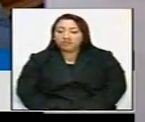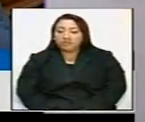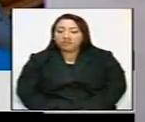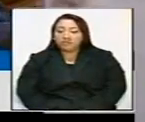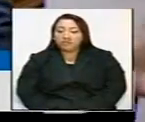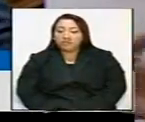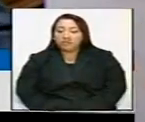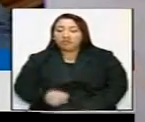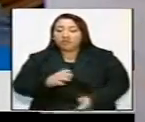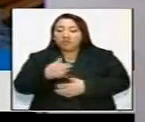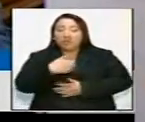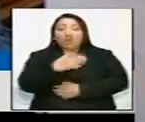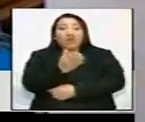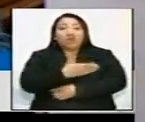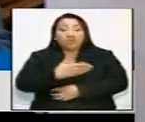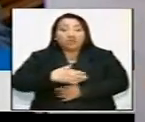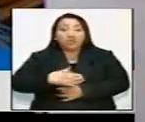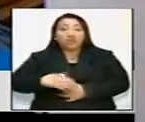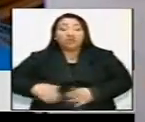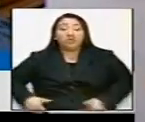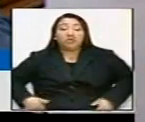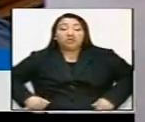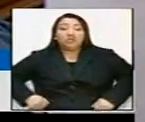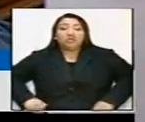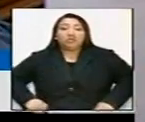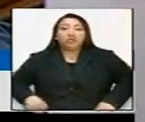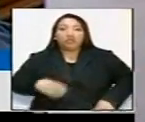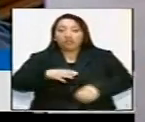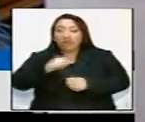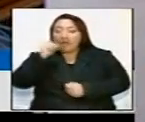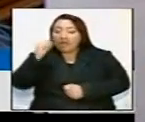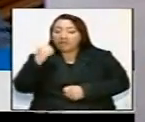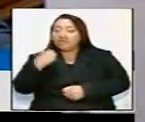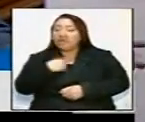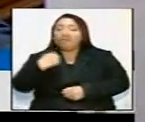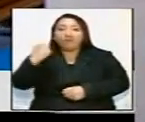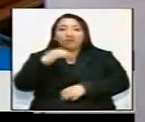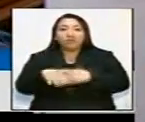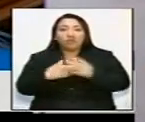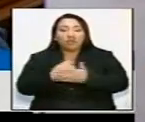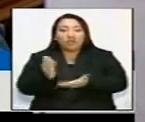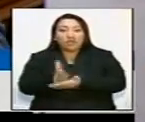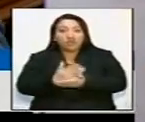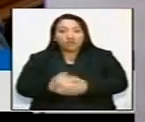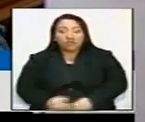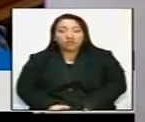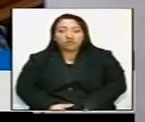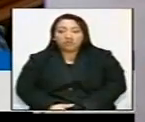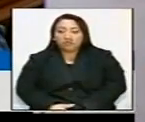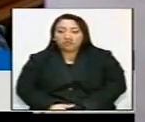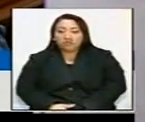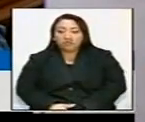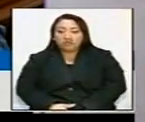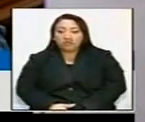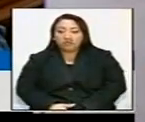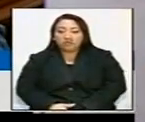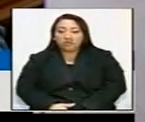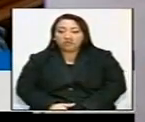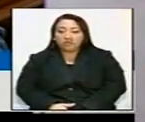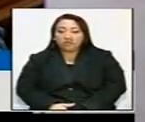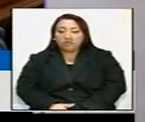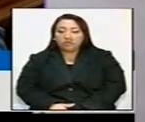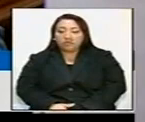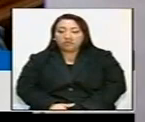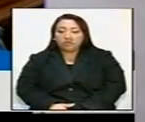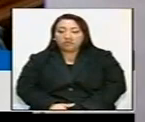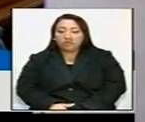una repartición de todas las ganancias y de todos los beneficios a lo largo de la distribución de los ingresos,